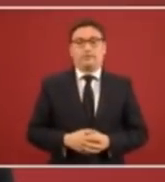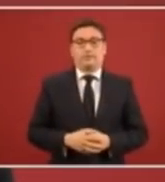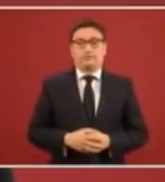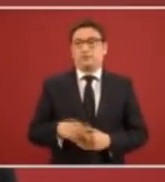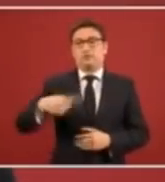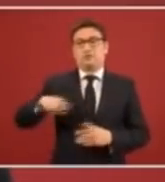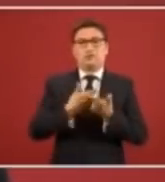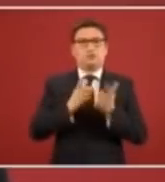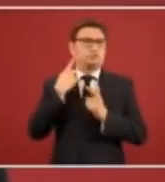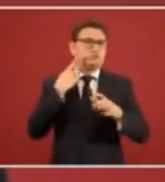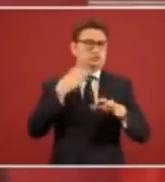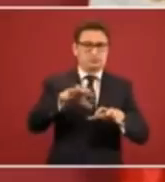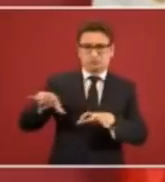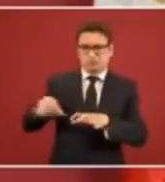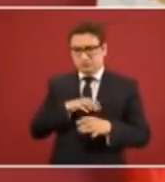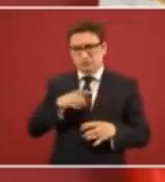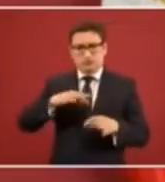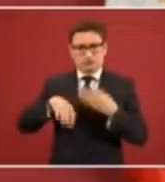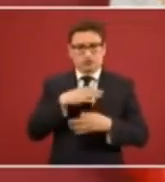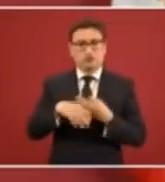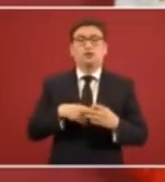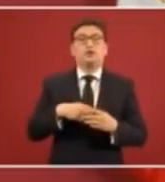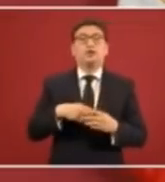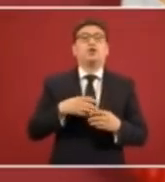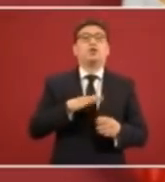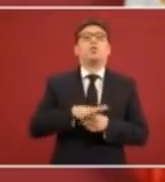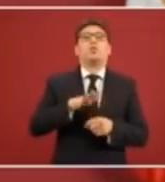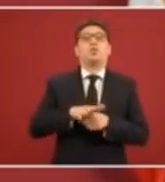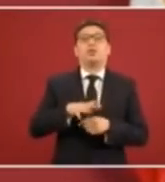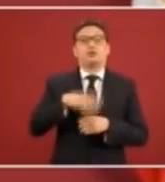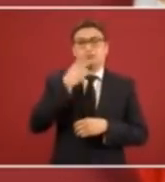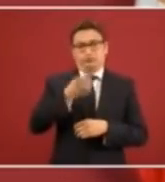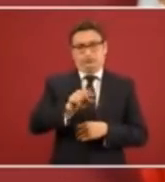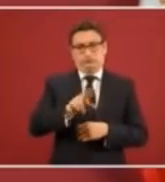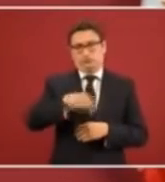los partidos. No los voy a mencionar, pero ya ustedes